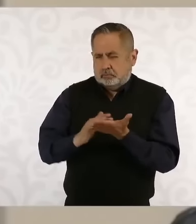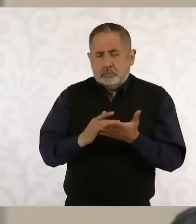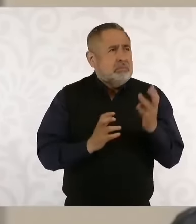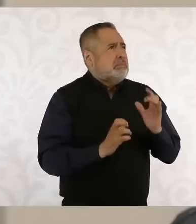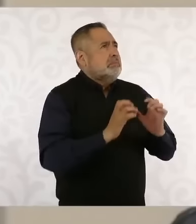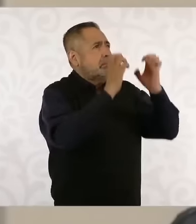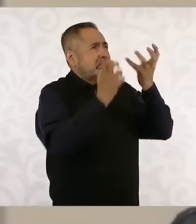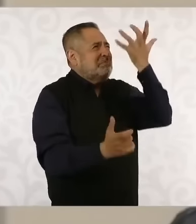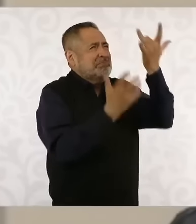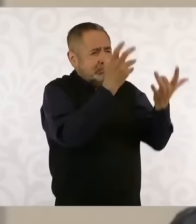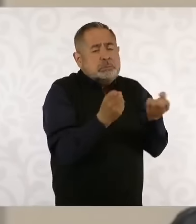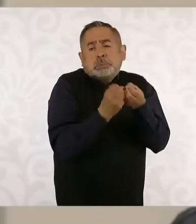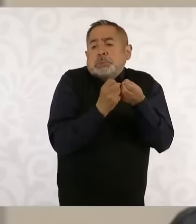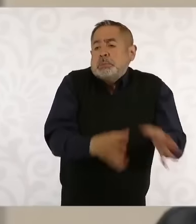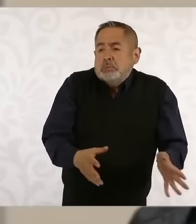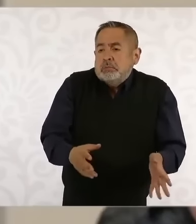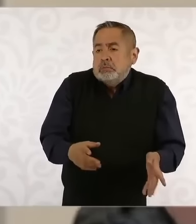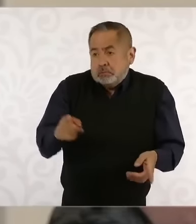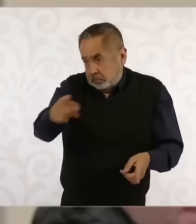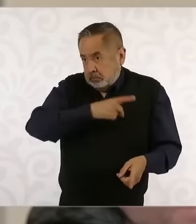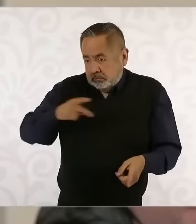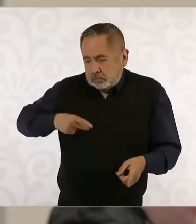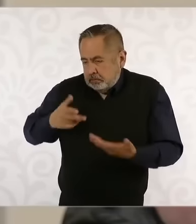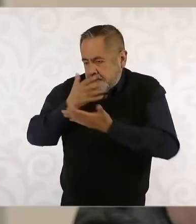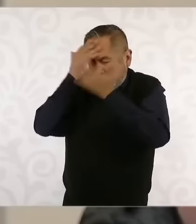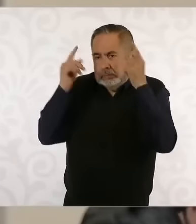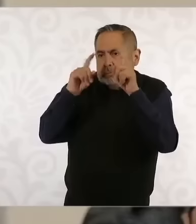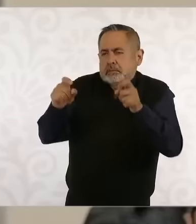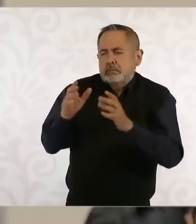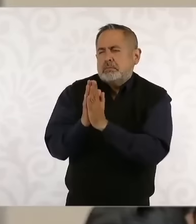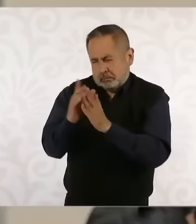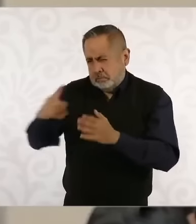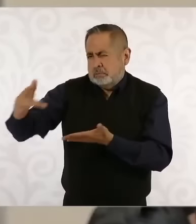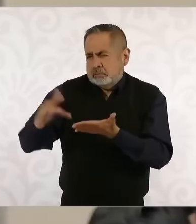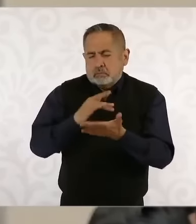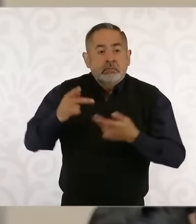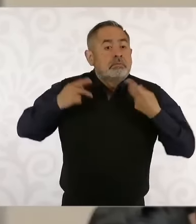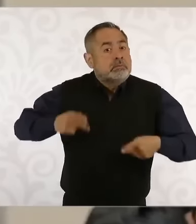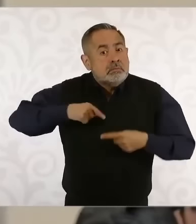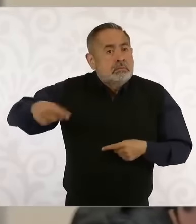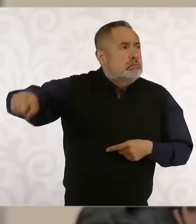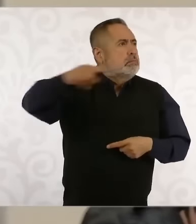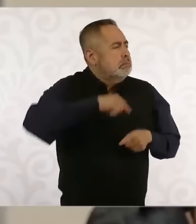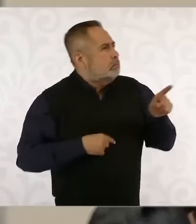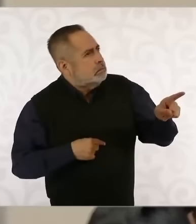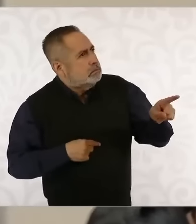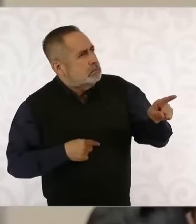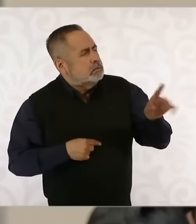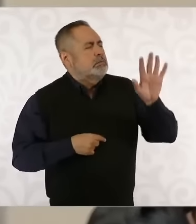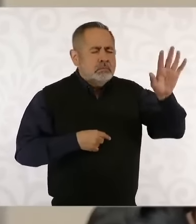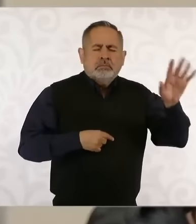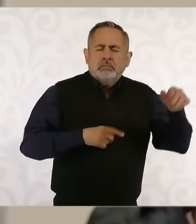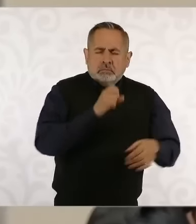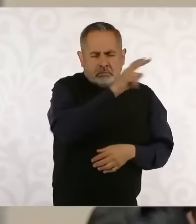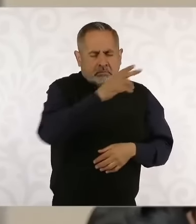algún crédito con ellos porque habían perdido todos sus archivos. Y la gente, siendo solidarios, porque todos estábamos en un shock tremendo